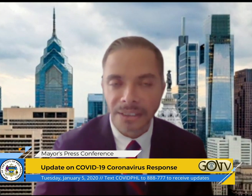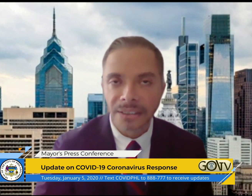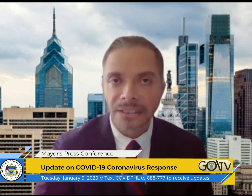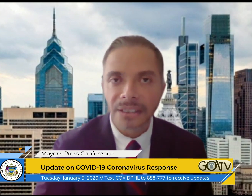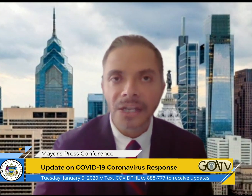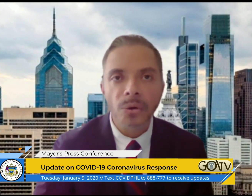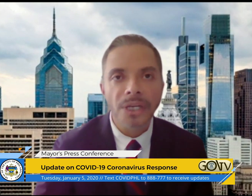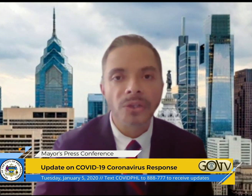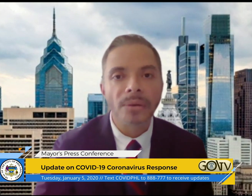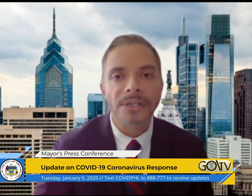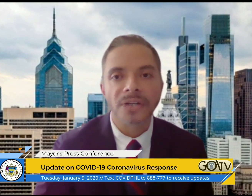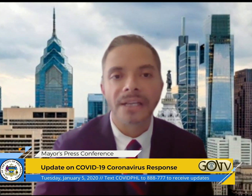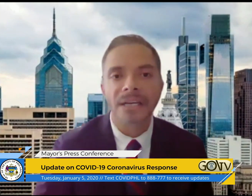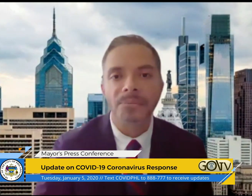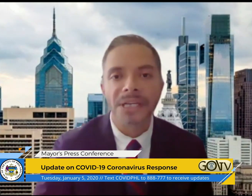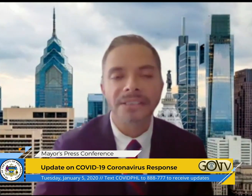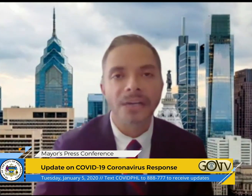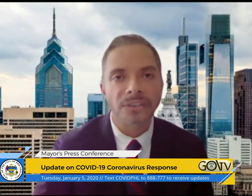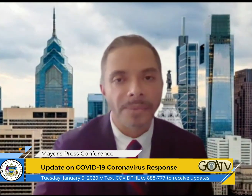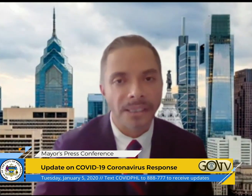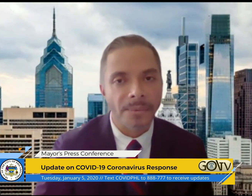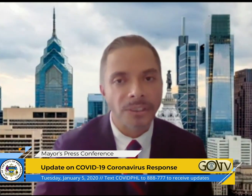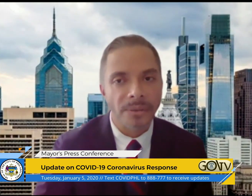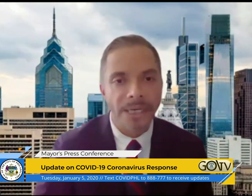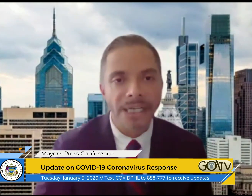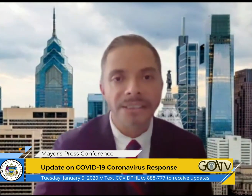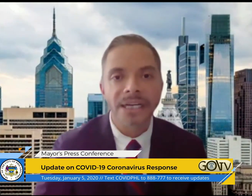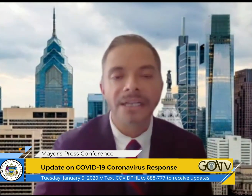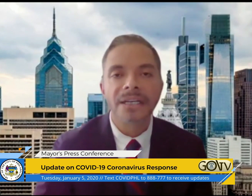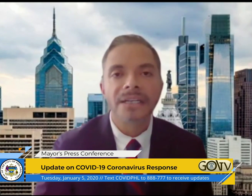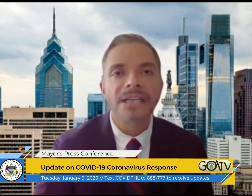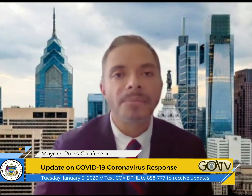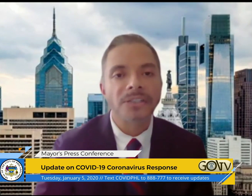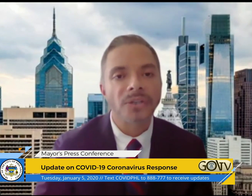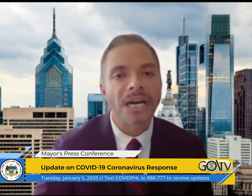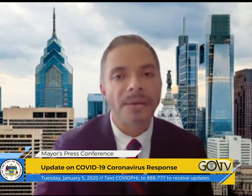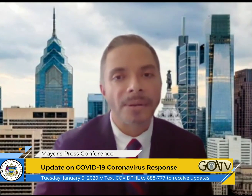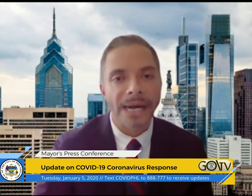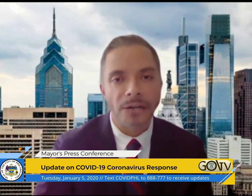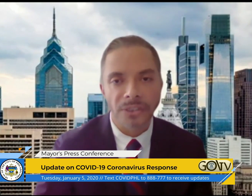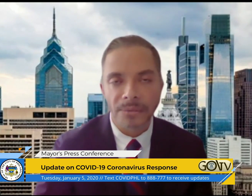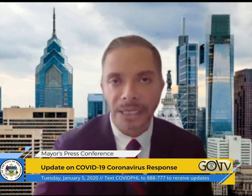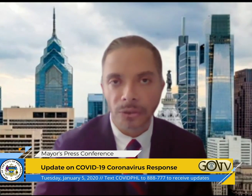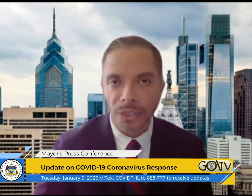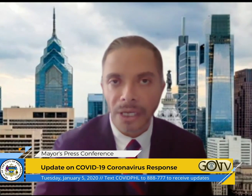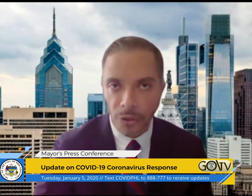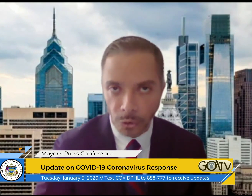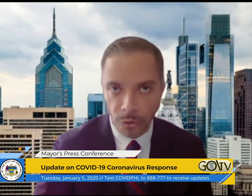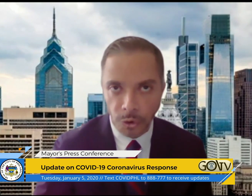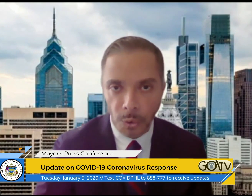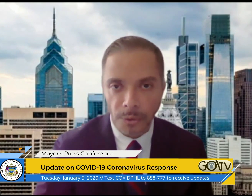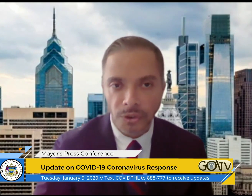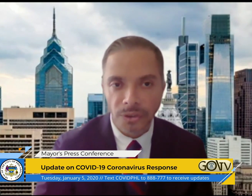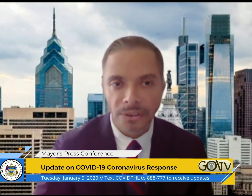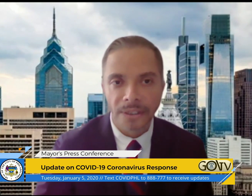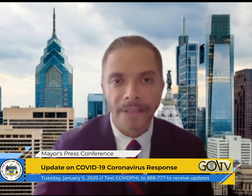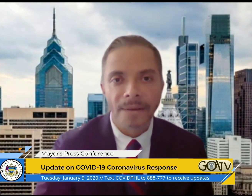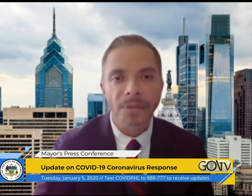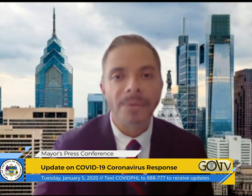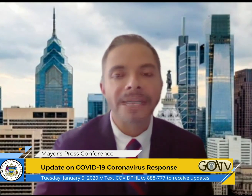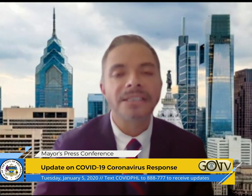la vacuna, incluyendo al personal de limpieza en los departamentos de emergencia y al personal que prepara los alimentos, entre otros